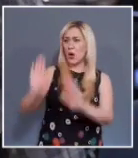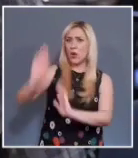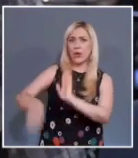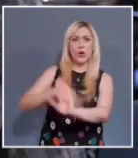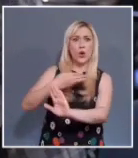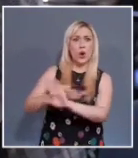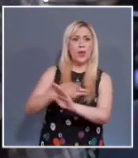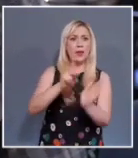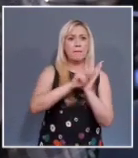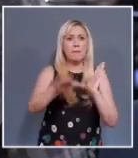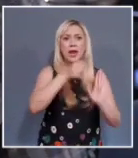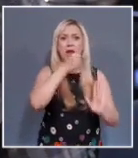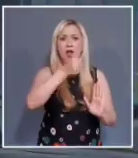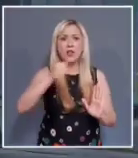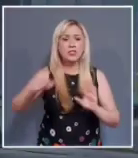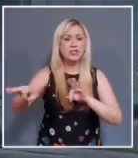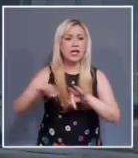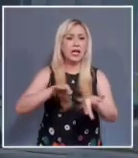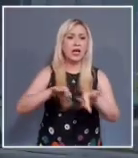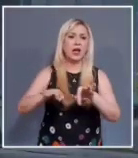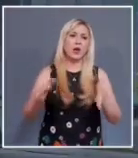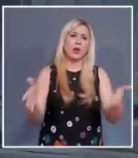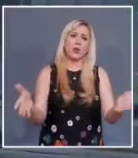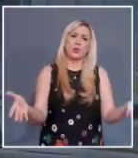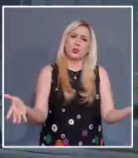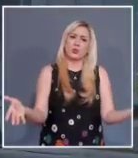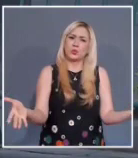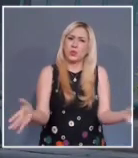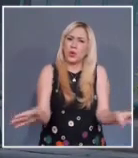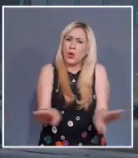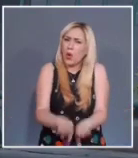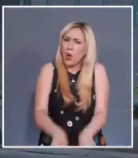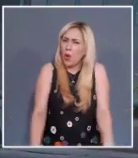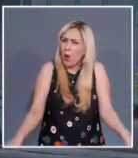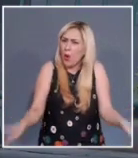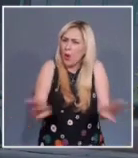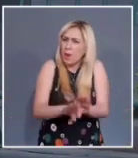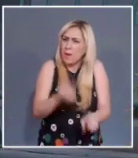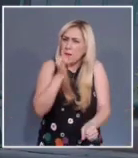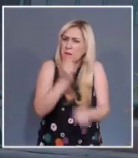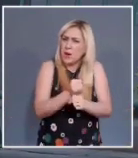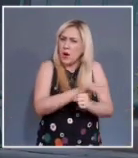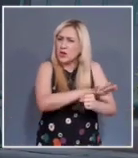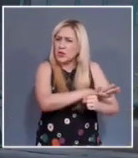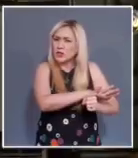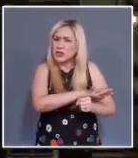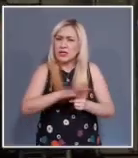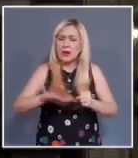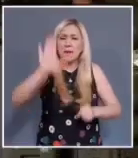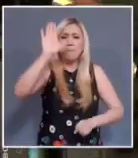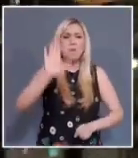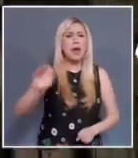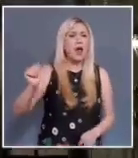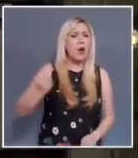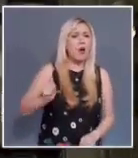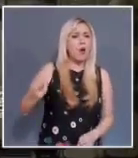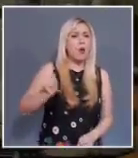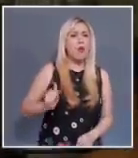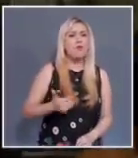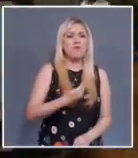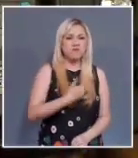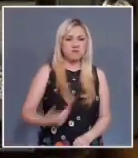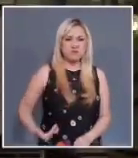un Estado democrático, porque se vuelve a los tiempos de las dictaduras. Así